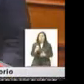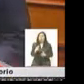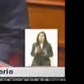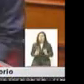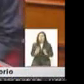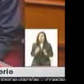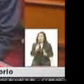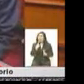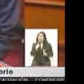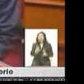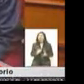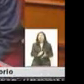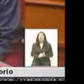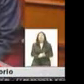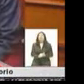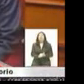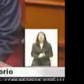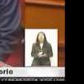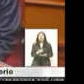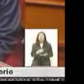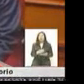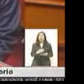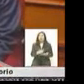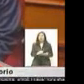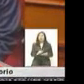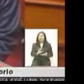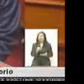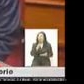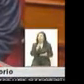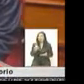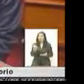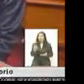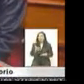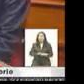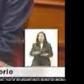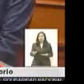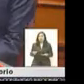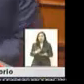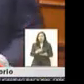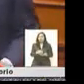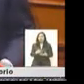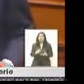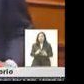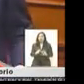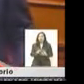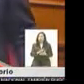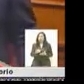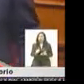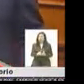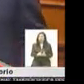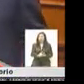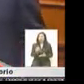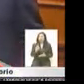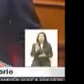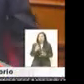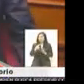2012, establecen que dichas contrataciones no solo son remitidas a la Contraloría General de la República